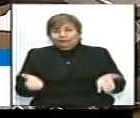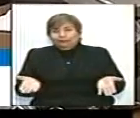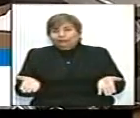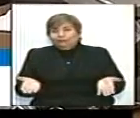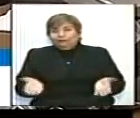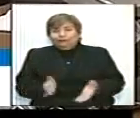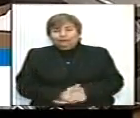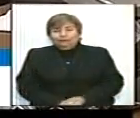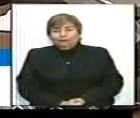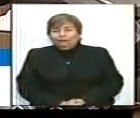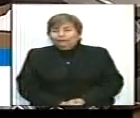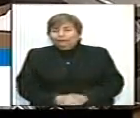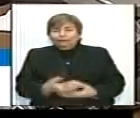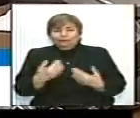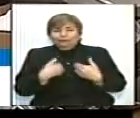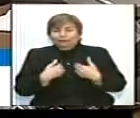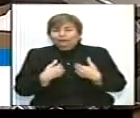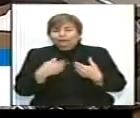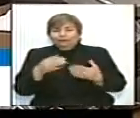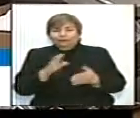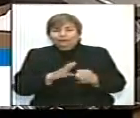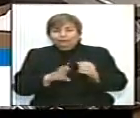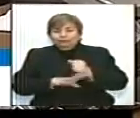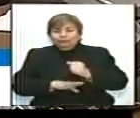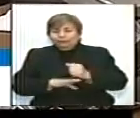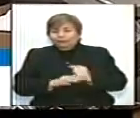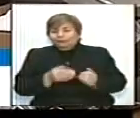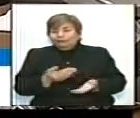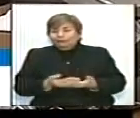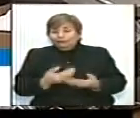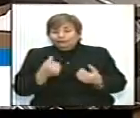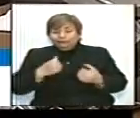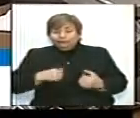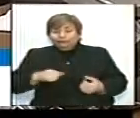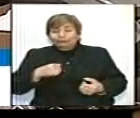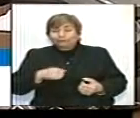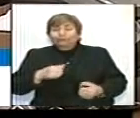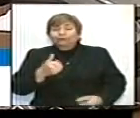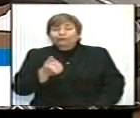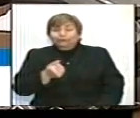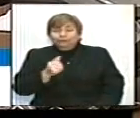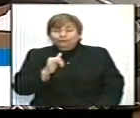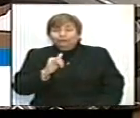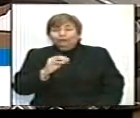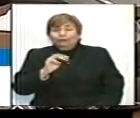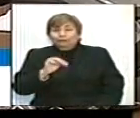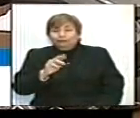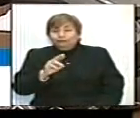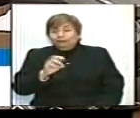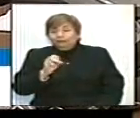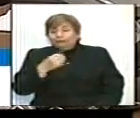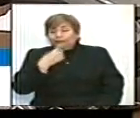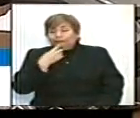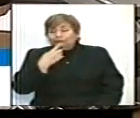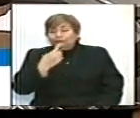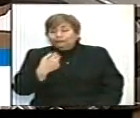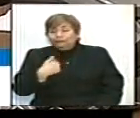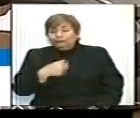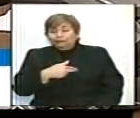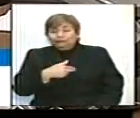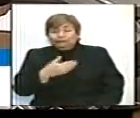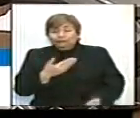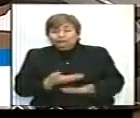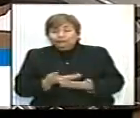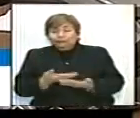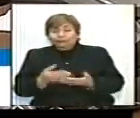que estaban a cargo en ese momento del gobierno regional a través de la Municipalidad de Imaraes. Hemos estado en constante comunicación durante el año pasado para